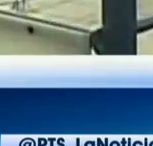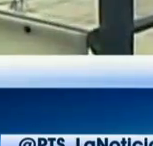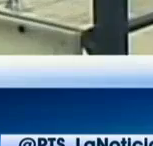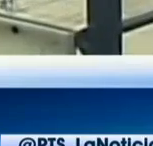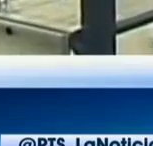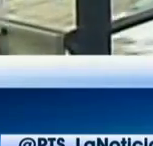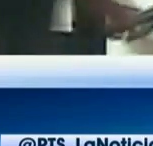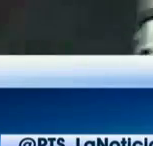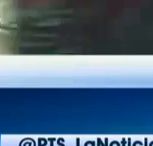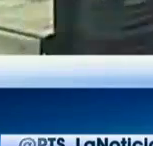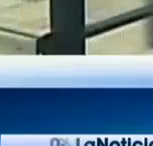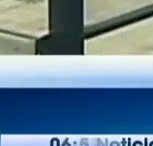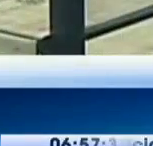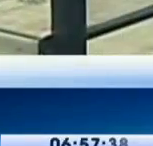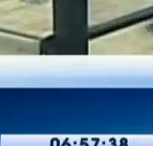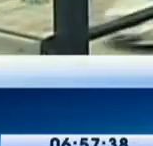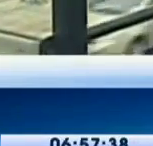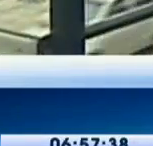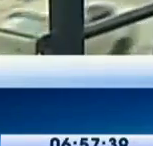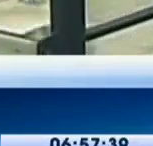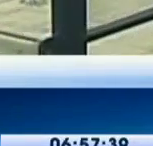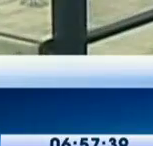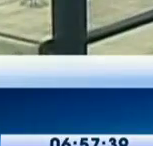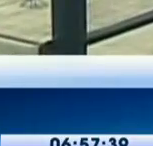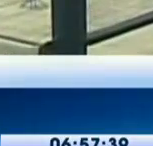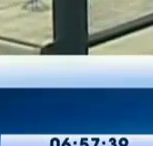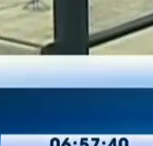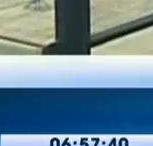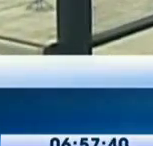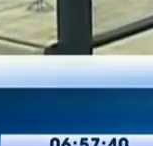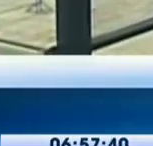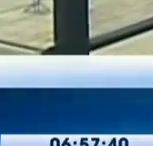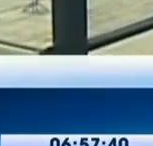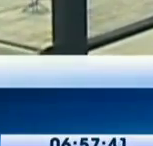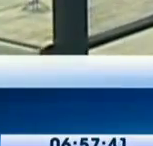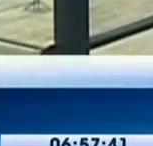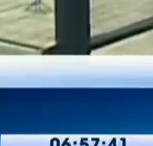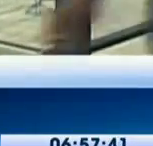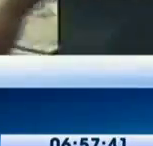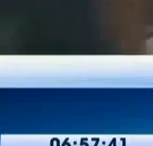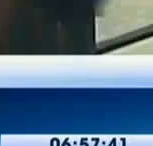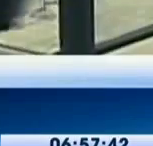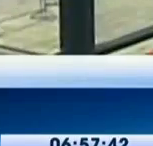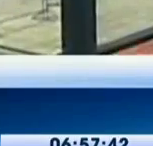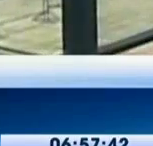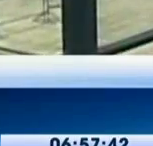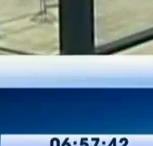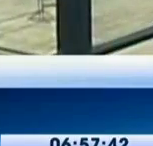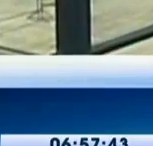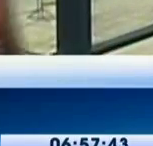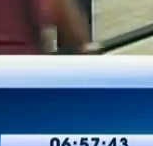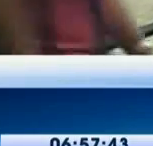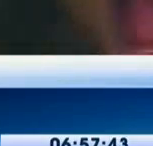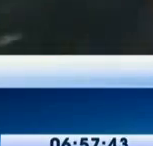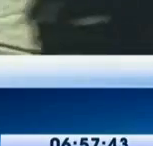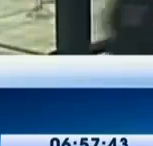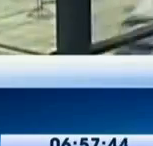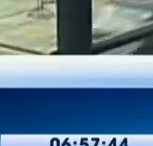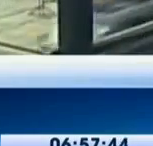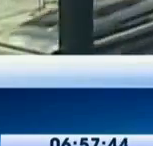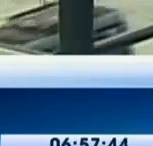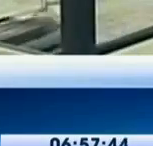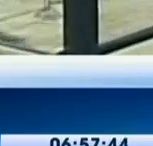modelo, compañeros. Les cuento que persona fallecida en accidente de tránsito, intentos de asesinato y